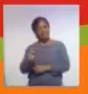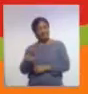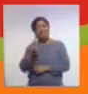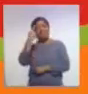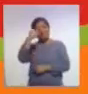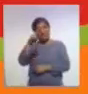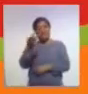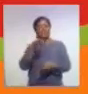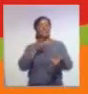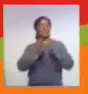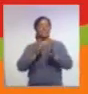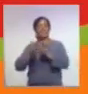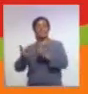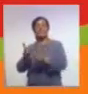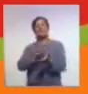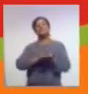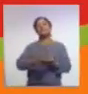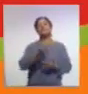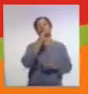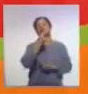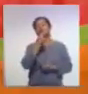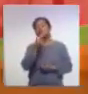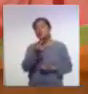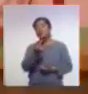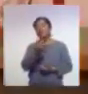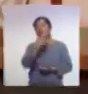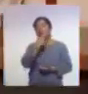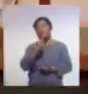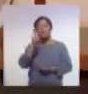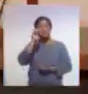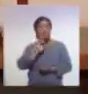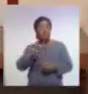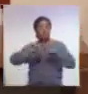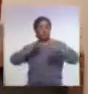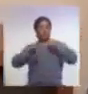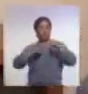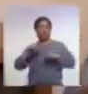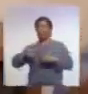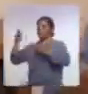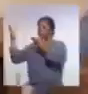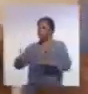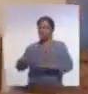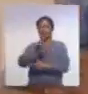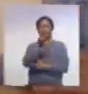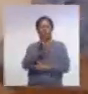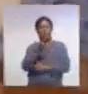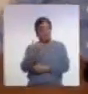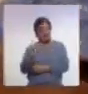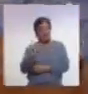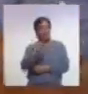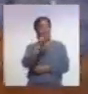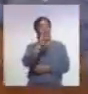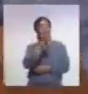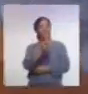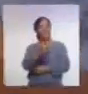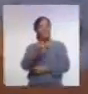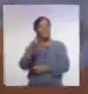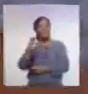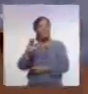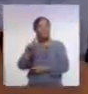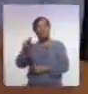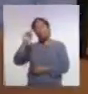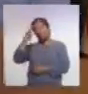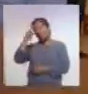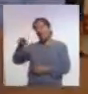hablar sobre los derechos de las niñas, niños y adolescentes, y se encuentra con nosotros pues Luis Peña Cruz. Recordemos, él es jefe del Departamento de Protección